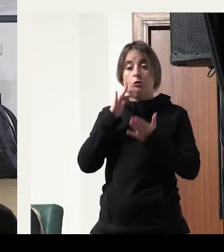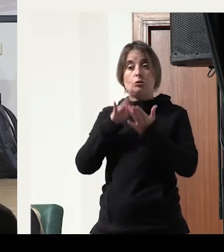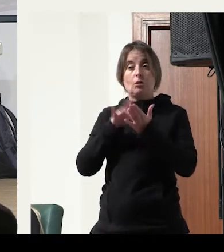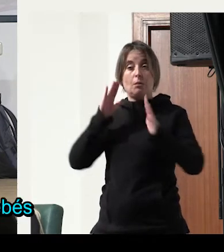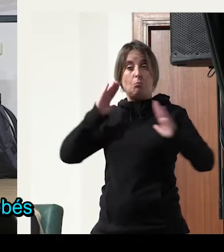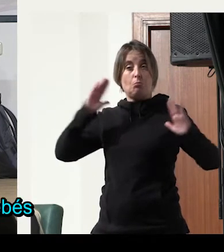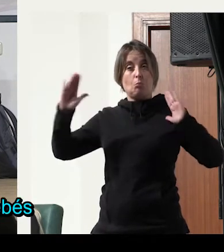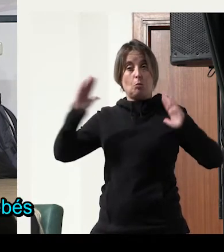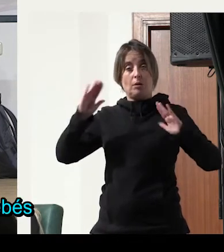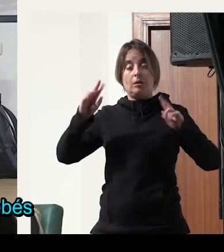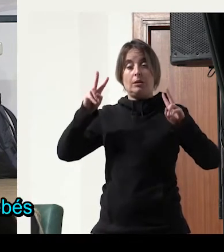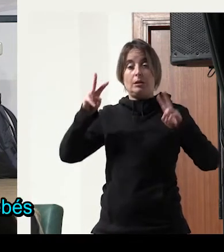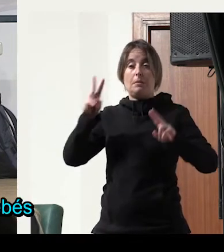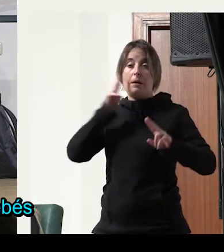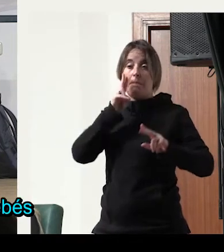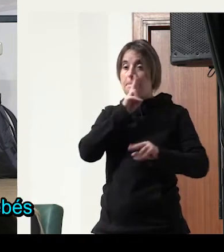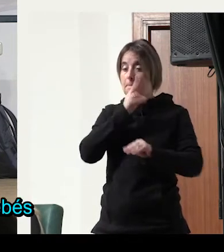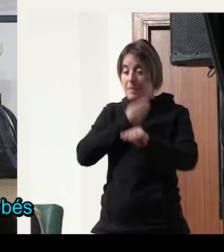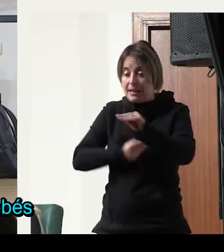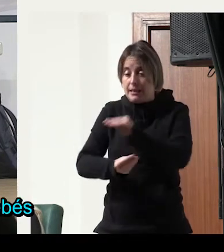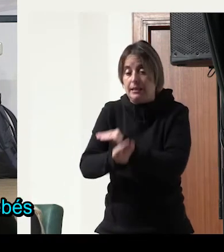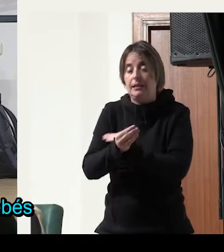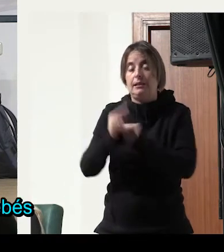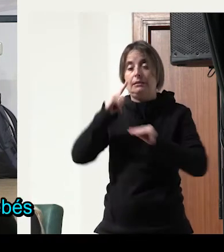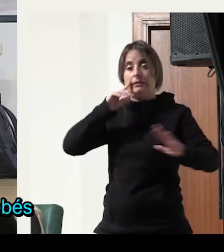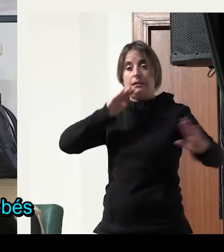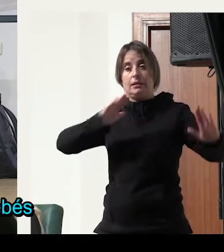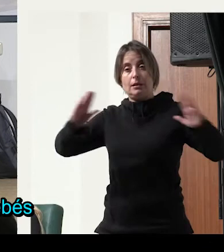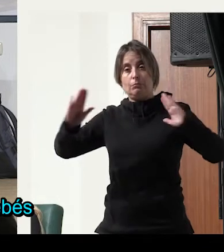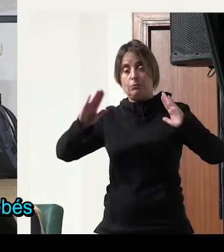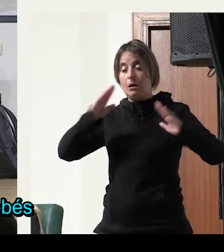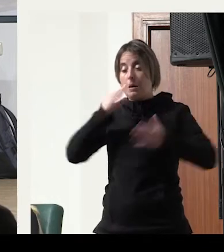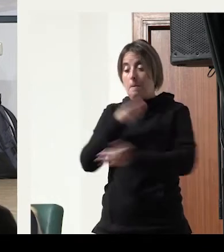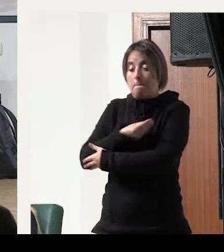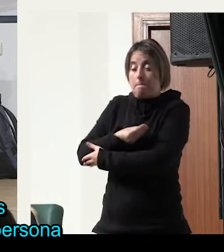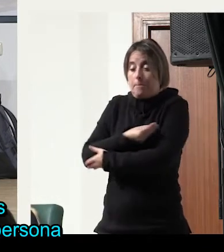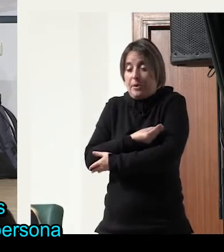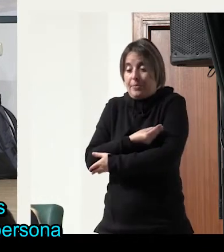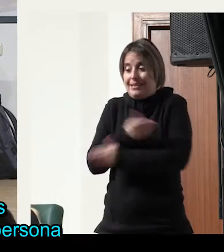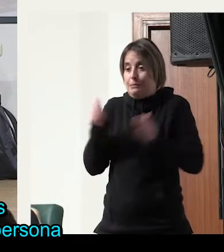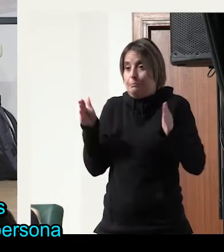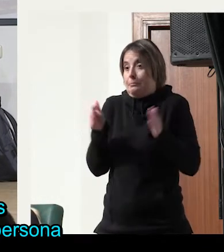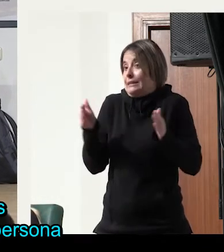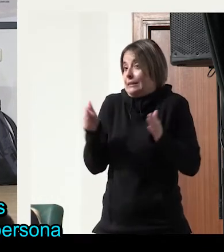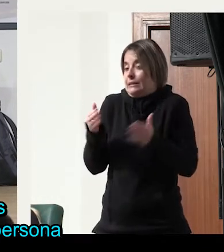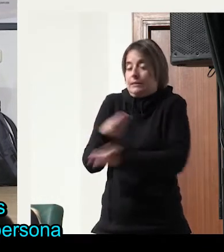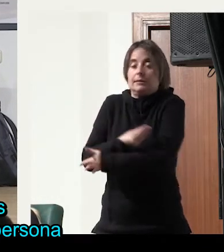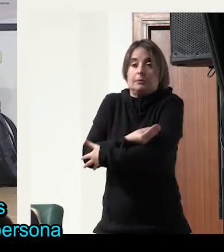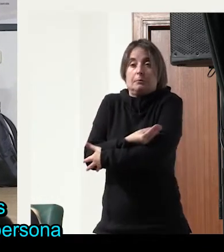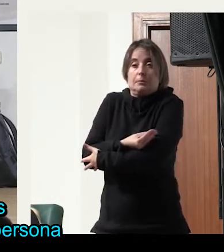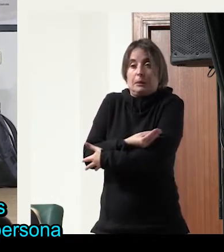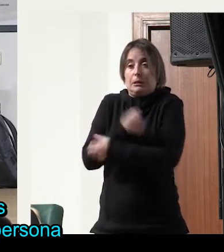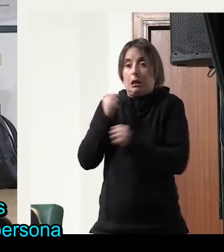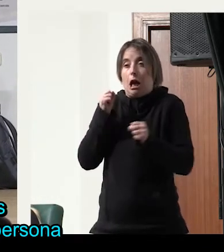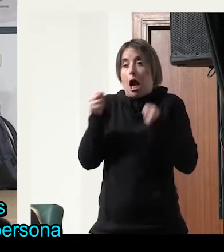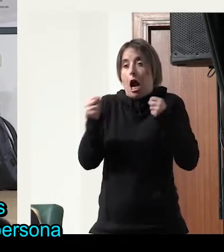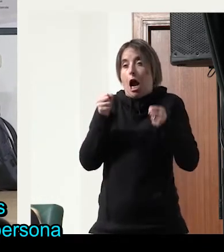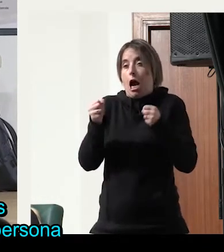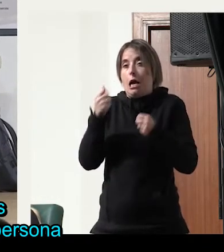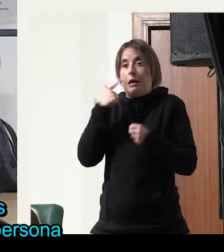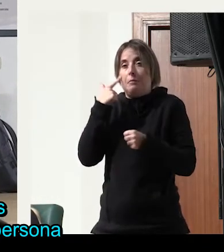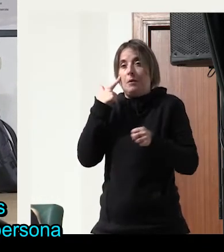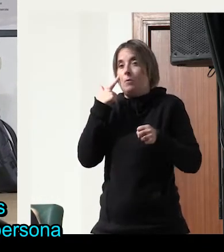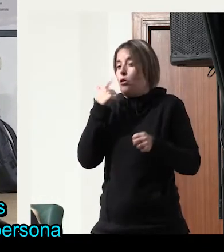maternidad, en los momentos en que los bebés son muy pequeños o tal, y bueno, pues no tienes opciones de que haya